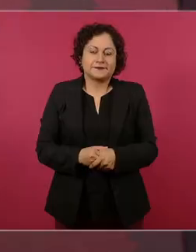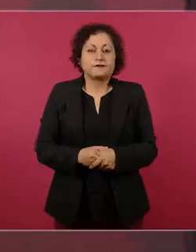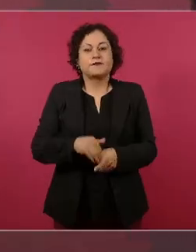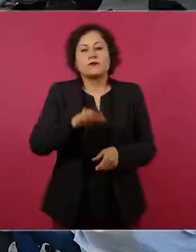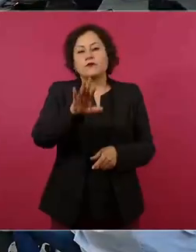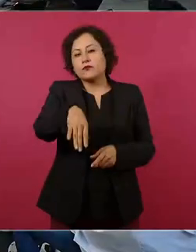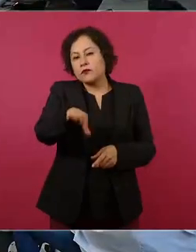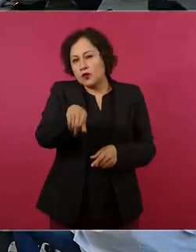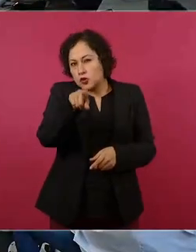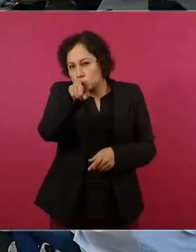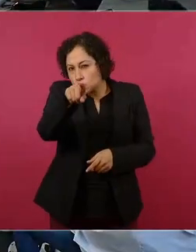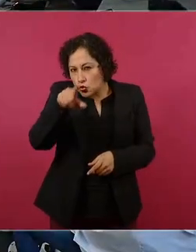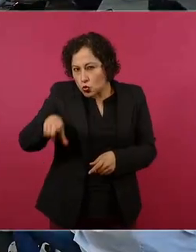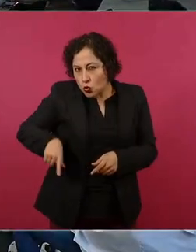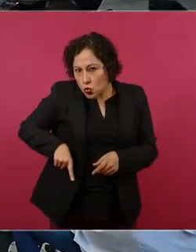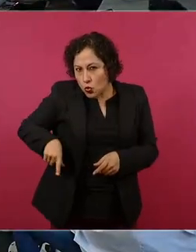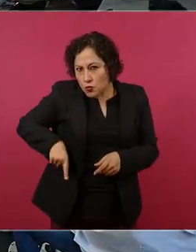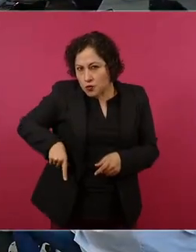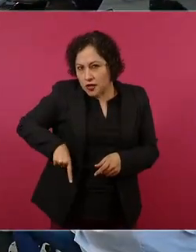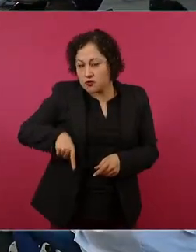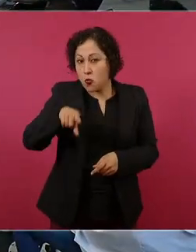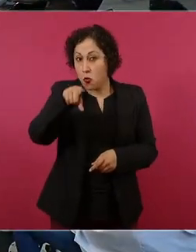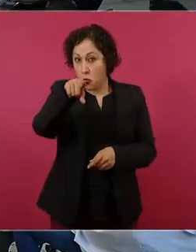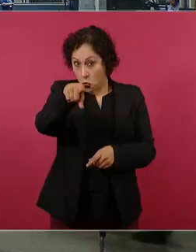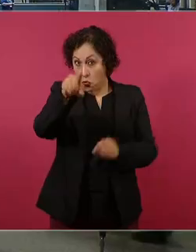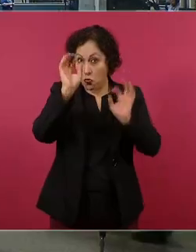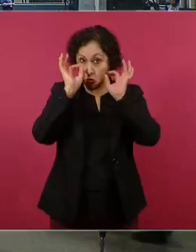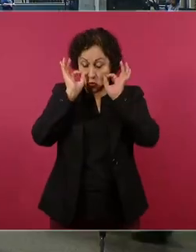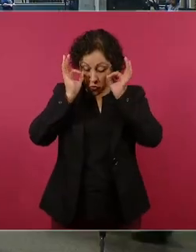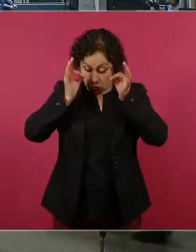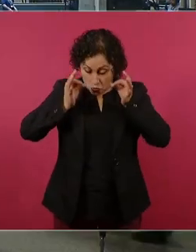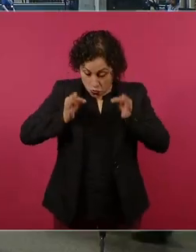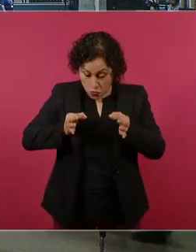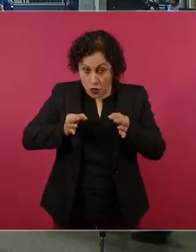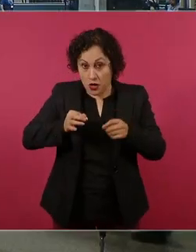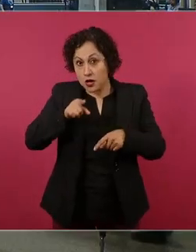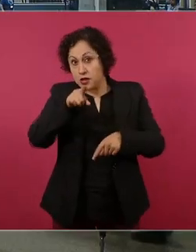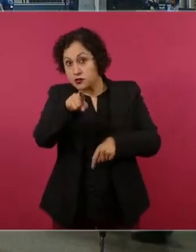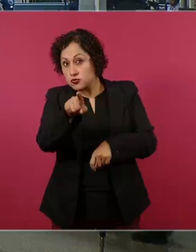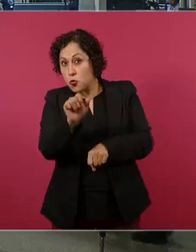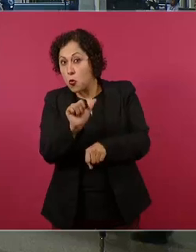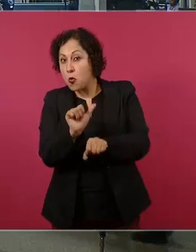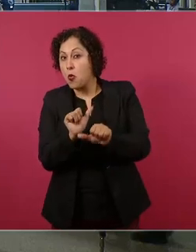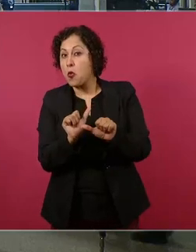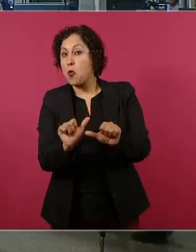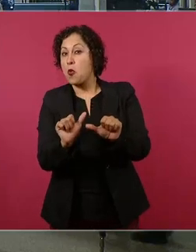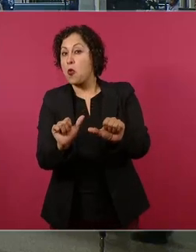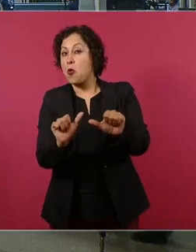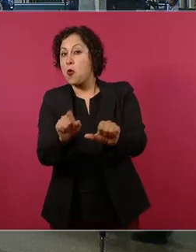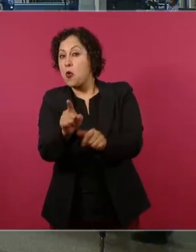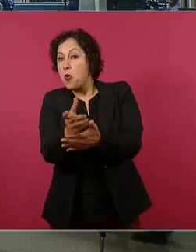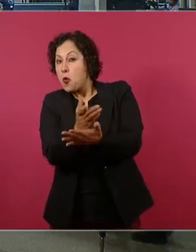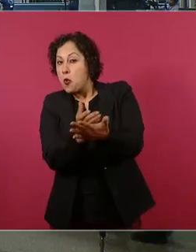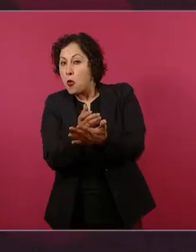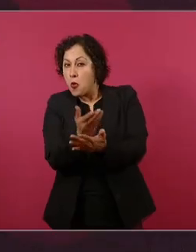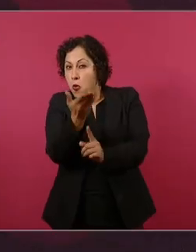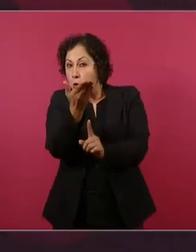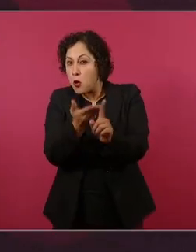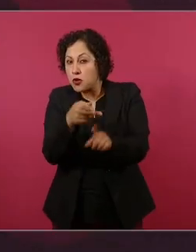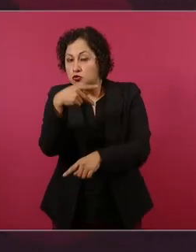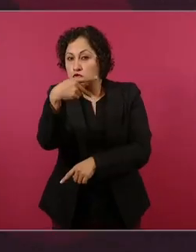En su gobierno, presidente, entonces, ¿consideraba que hubo o no privilegios en torno al cuidado a la figura que usted representa?